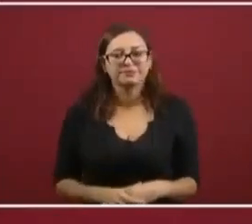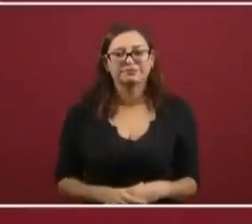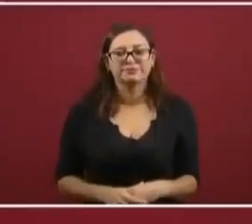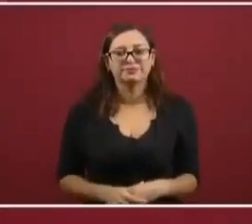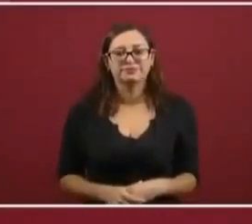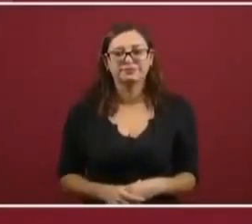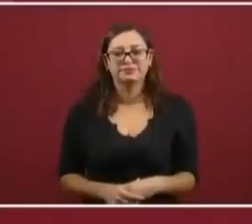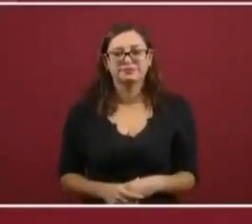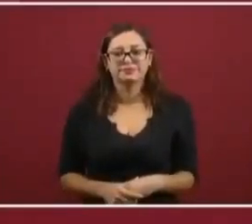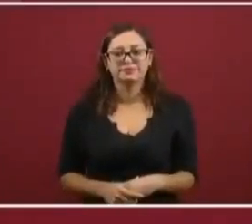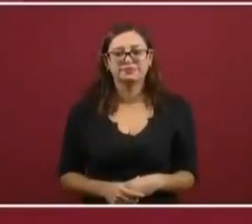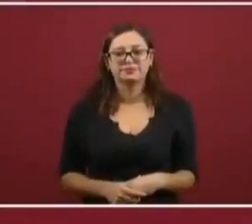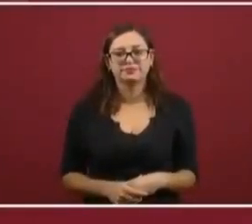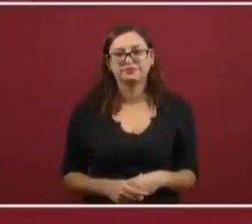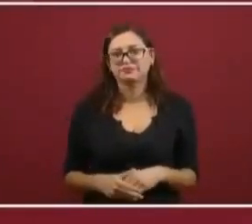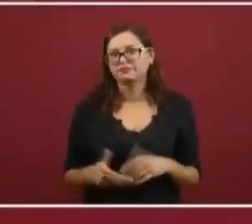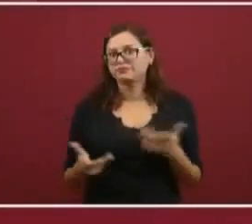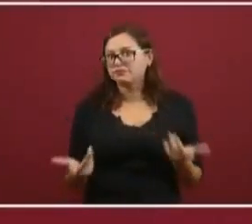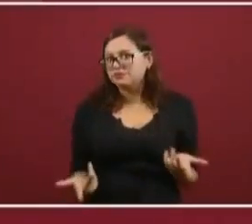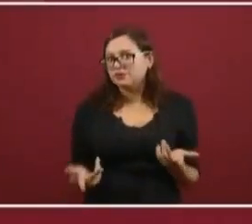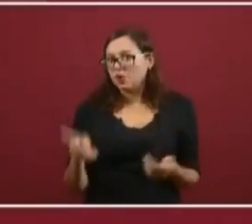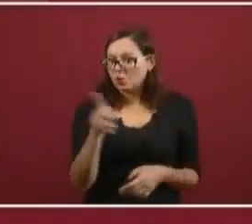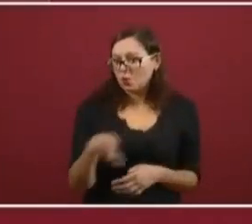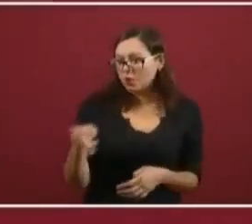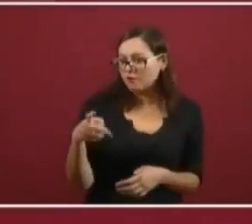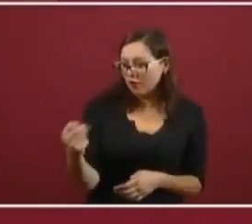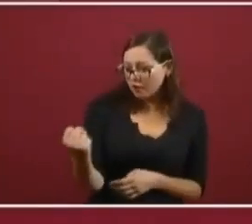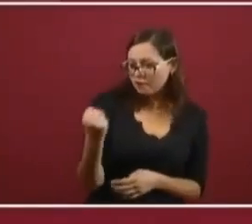otras definiciones de lo que es la